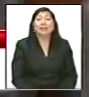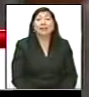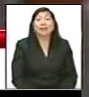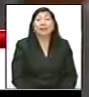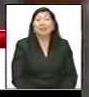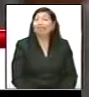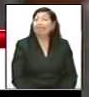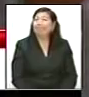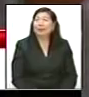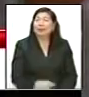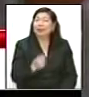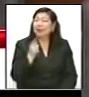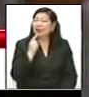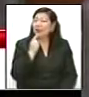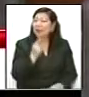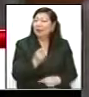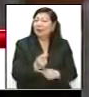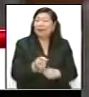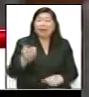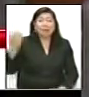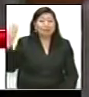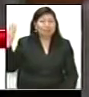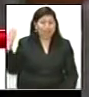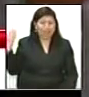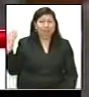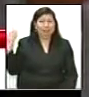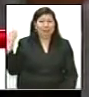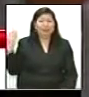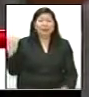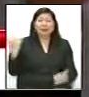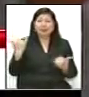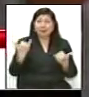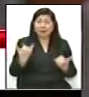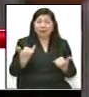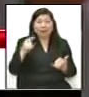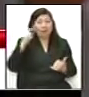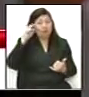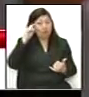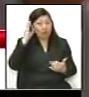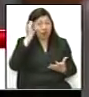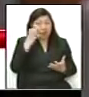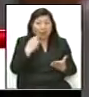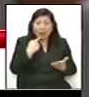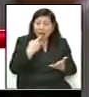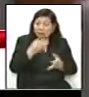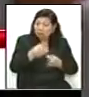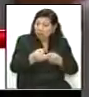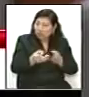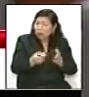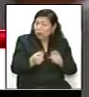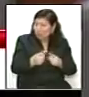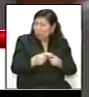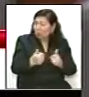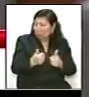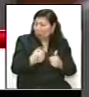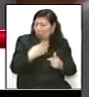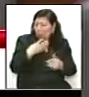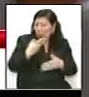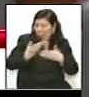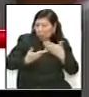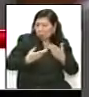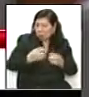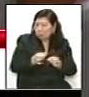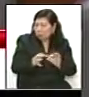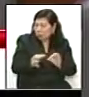es una acusación que ha pasado en el pasado. Y si ahora los fujimoristas quieren contar la historia, pues está muy bien, que cuente la